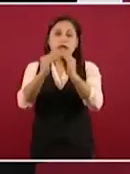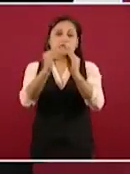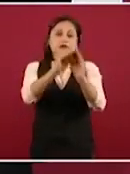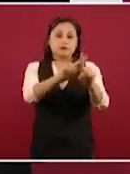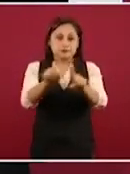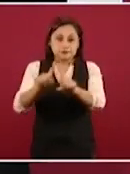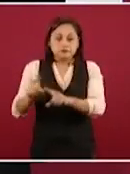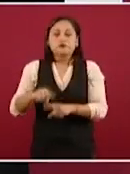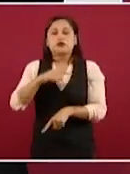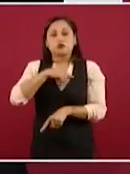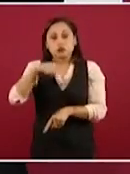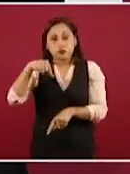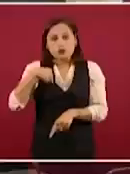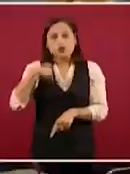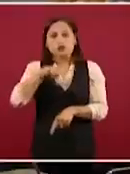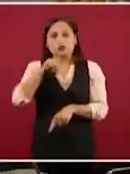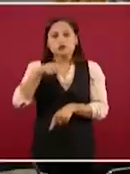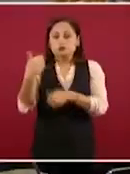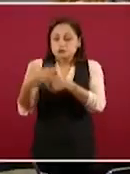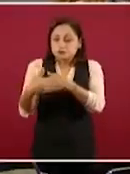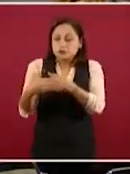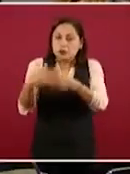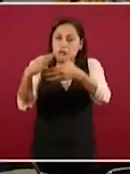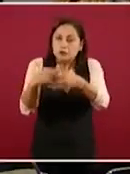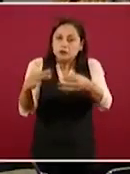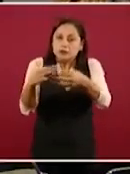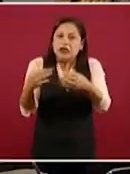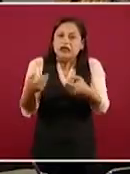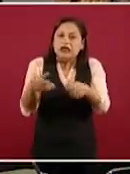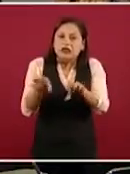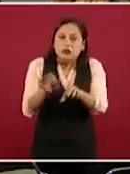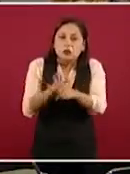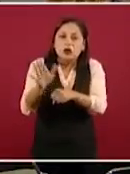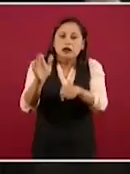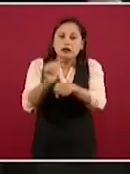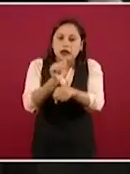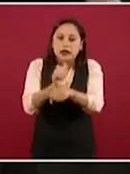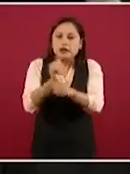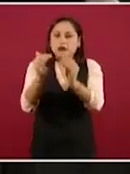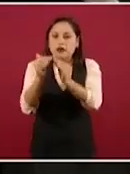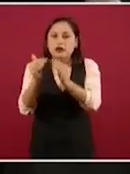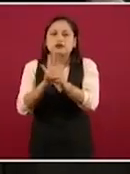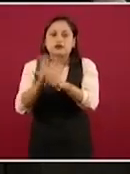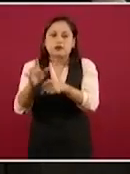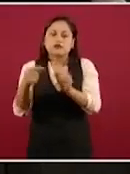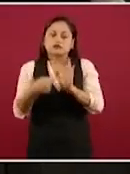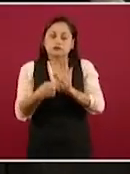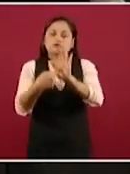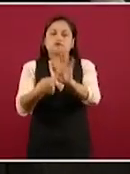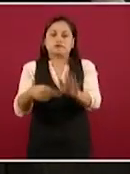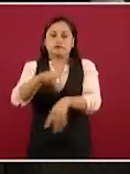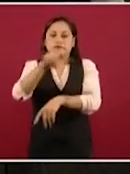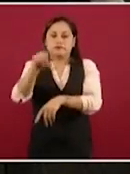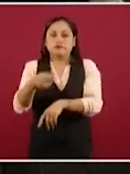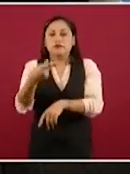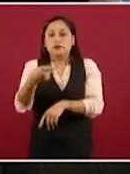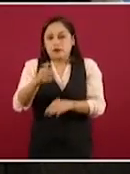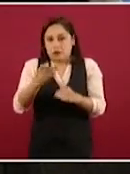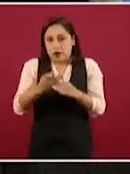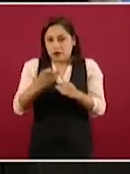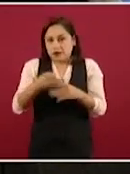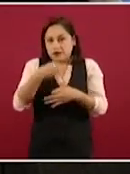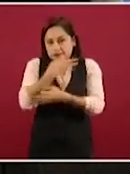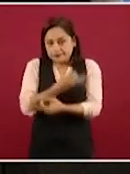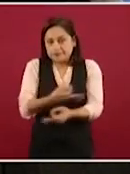a conocer más a detalle, pero sí aprovechamos para hacer desde este momento el espacio a la